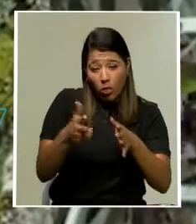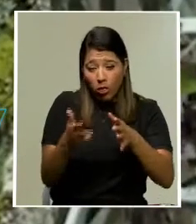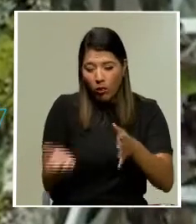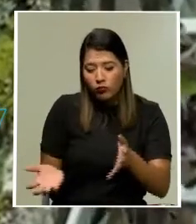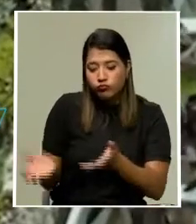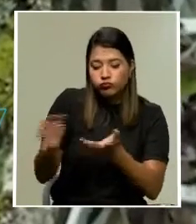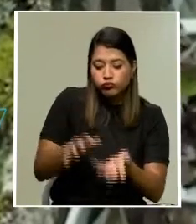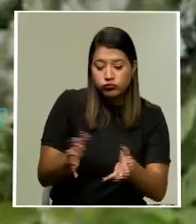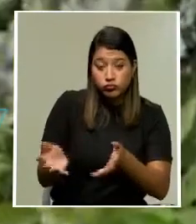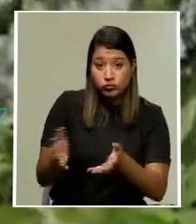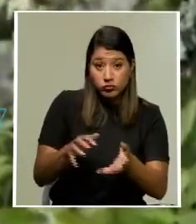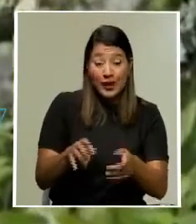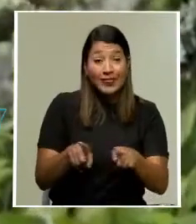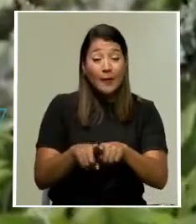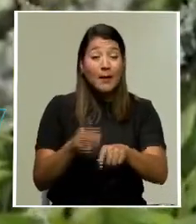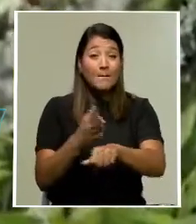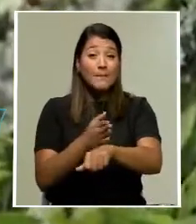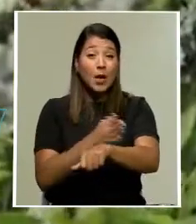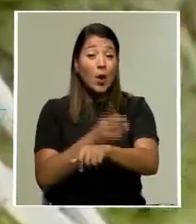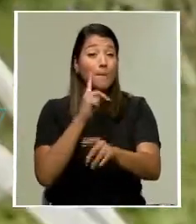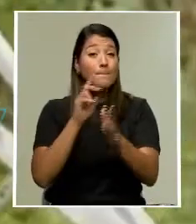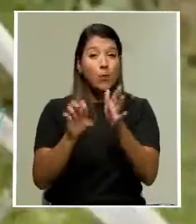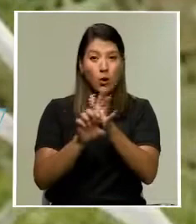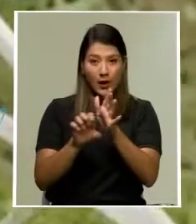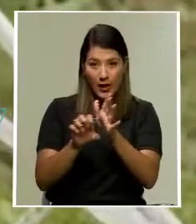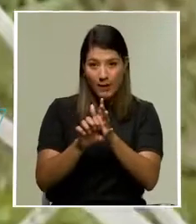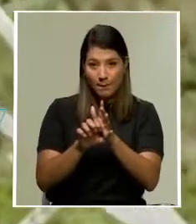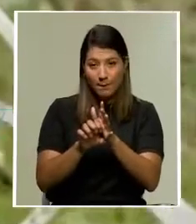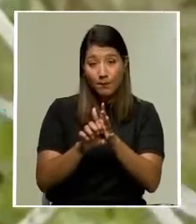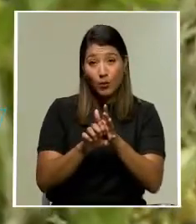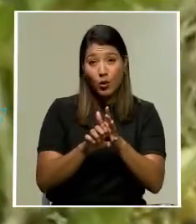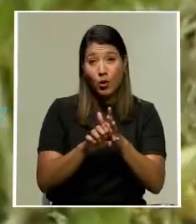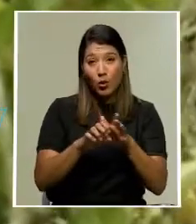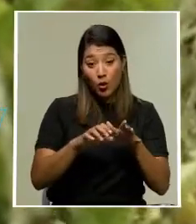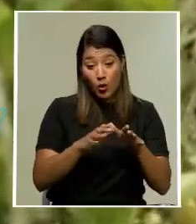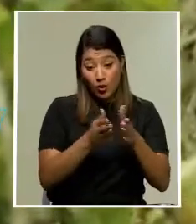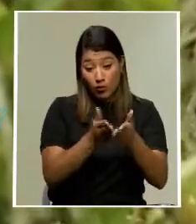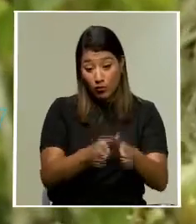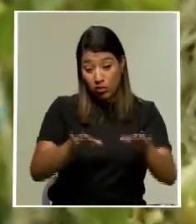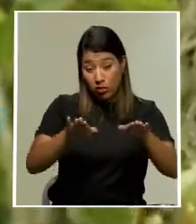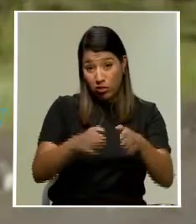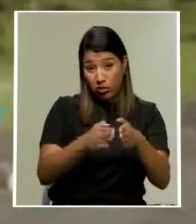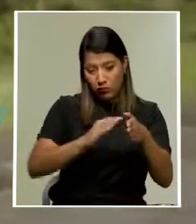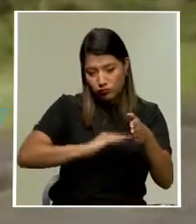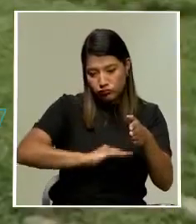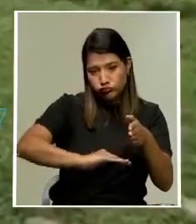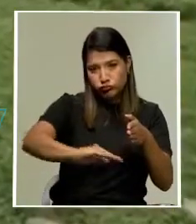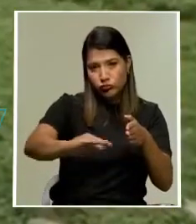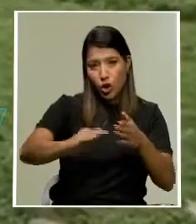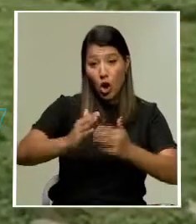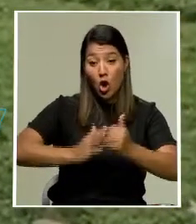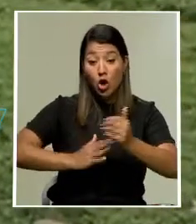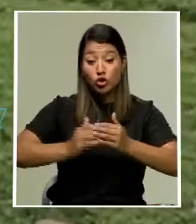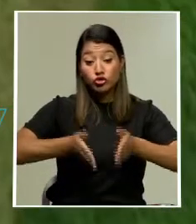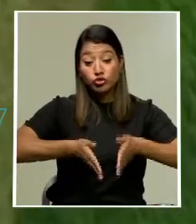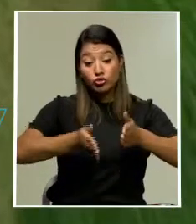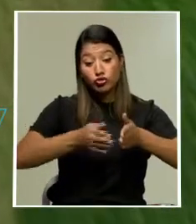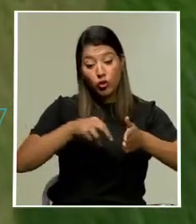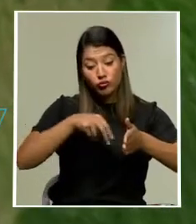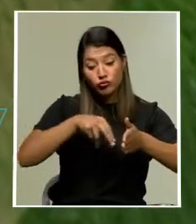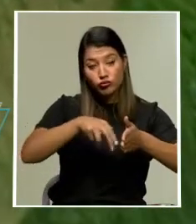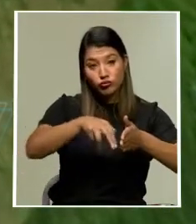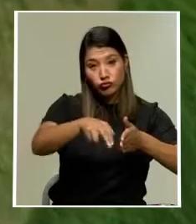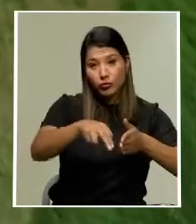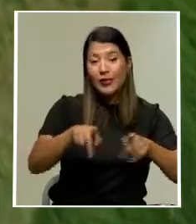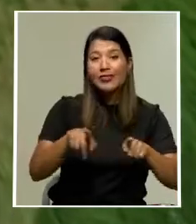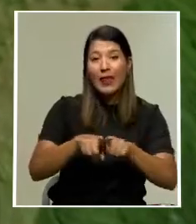como mejoramientos, tales como el revestimiento de cunetas con concreto o piedra, construcción de tramos de aceras,